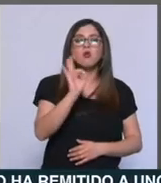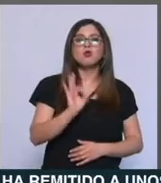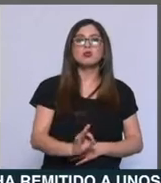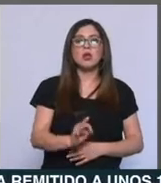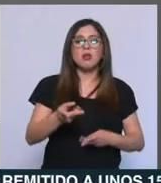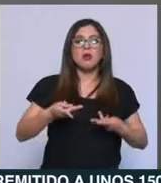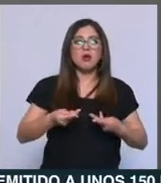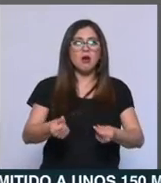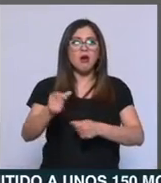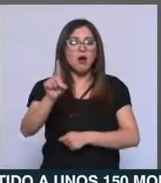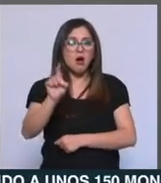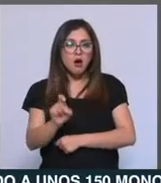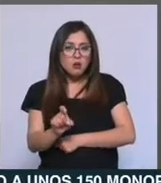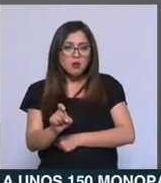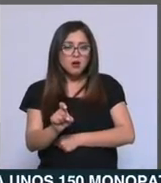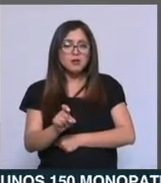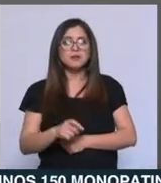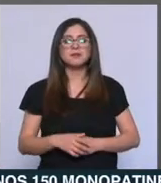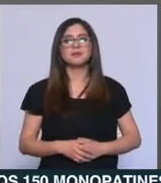tenemos